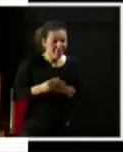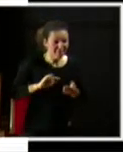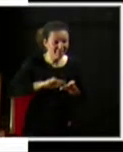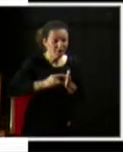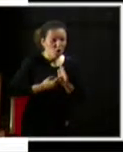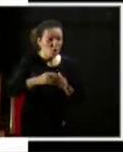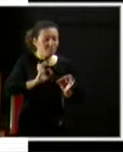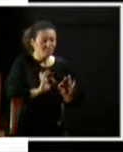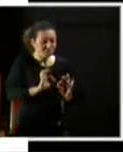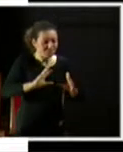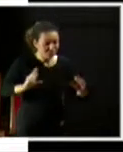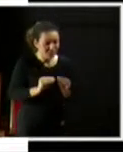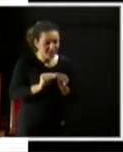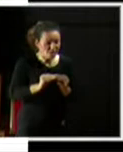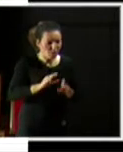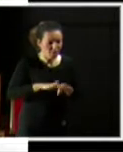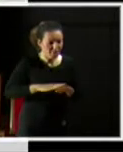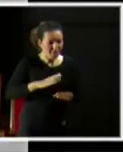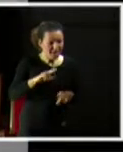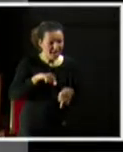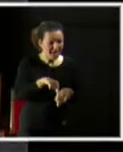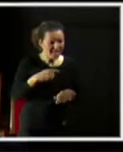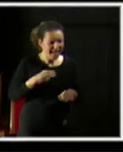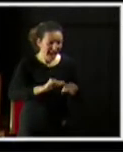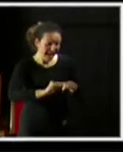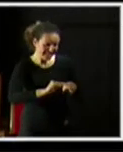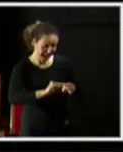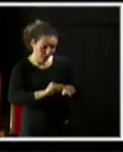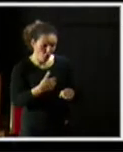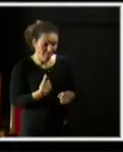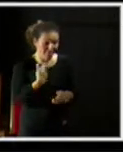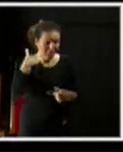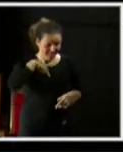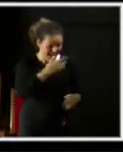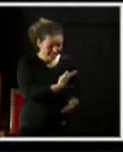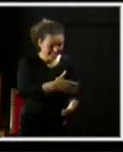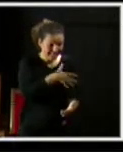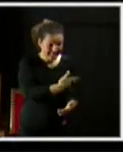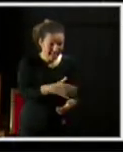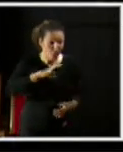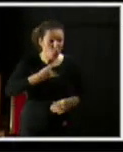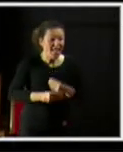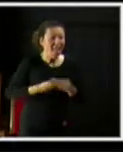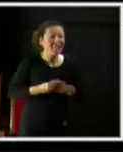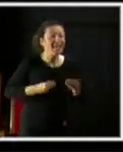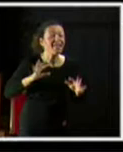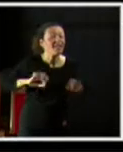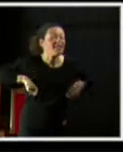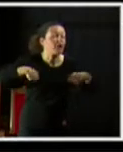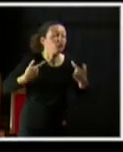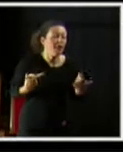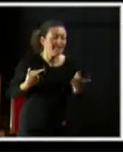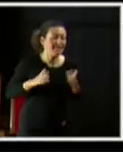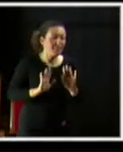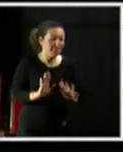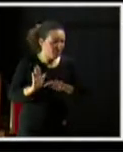fermentativo y acumular una gran cantidad de etanol en sangre algo que da positivo en un control de alcoholemia sí o sí pero bueno vamos a suponer que están